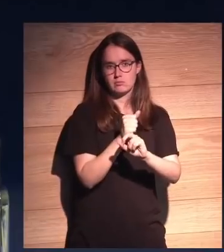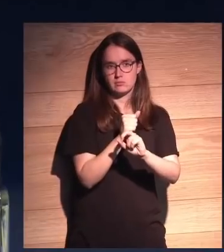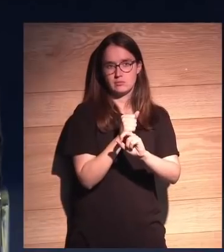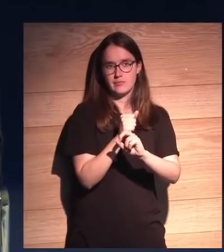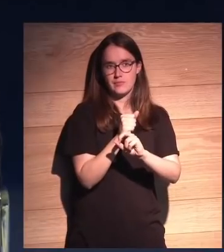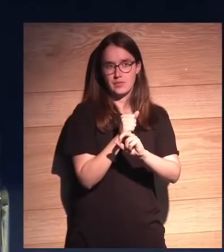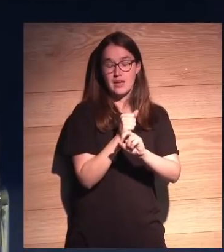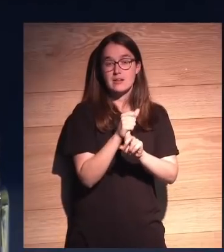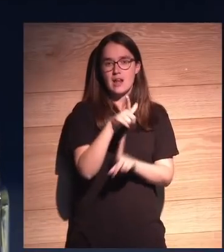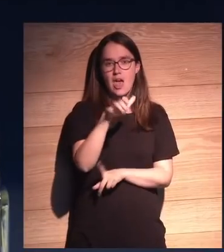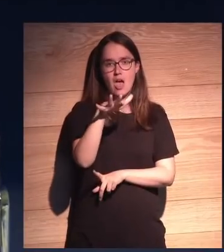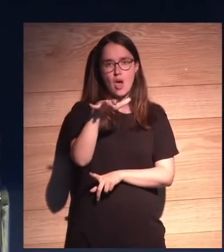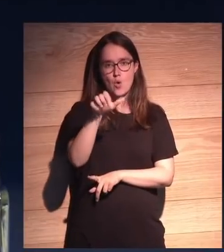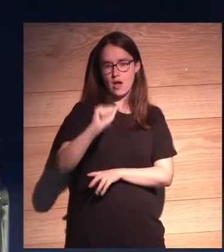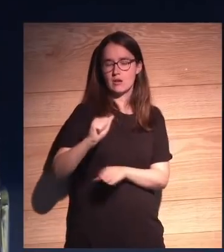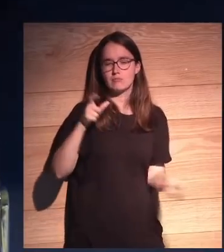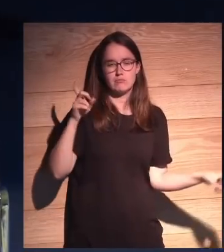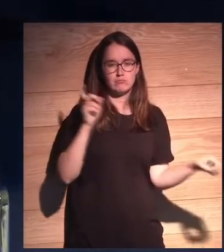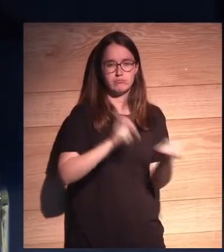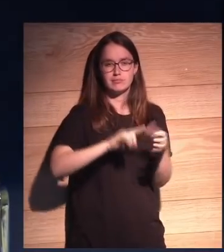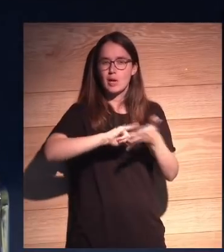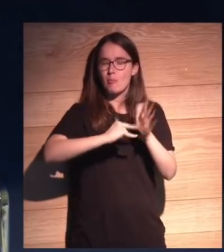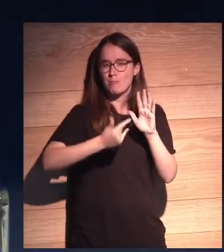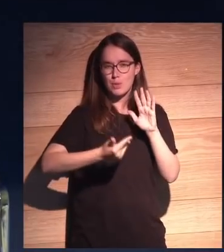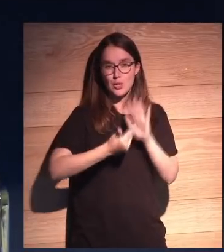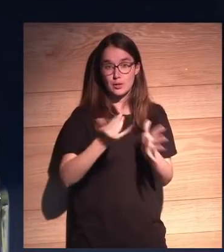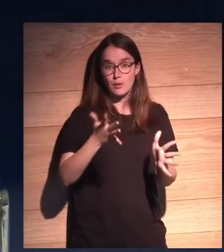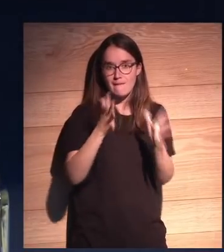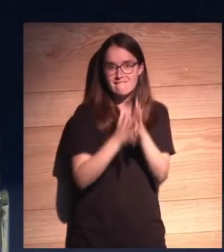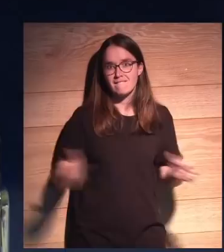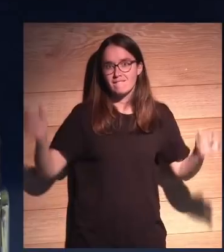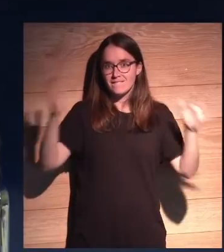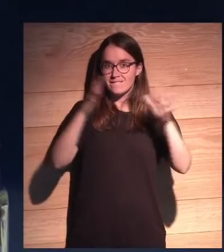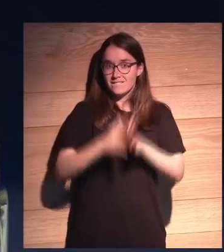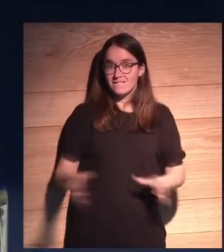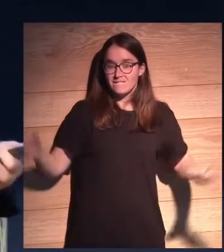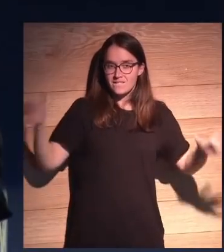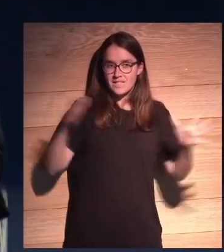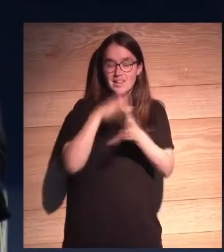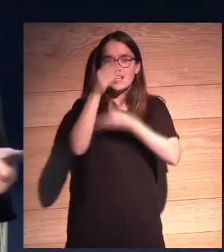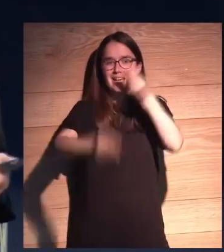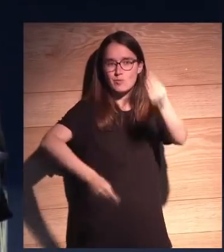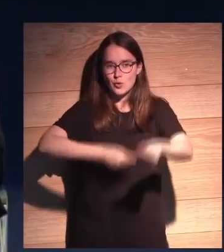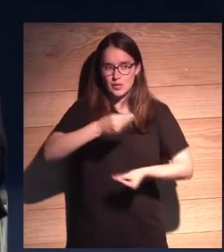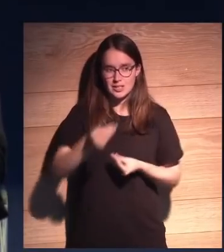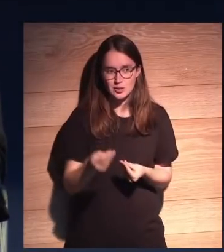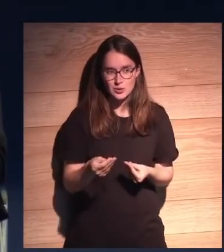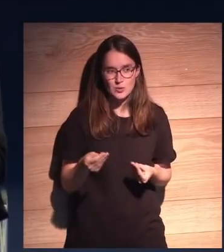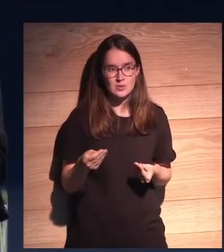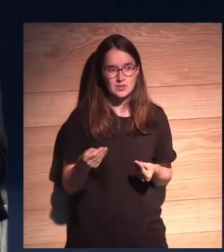eso en Laura, que se sumó al proyecto con entusiasmo, ¿no? Lo que hemos hecho